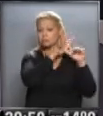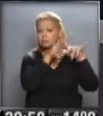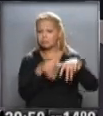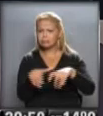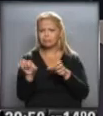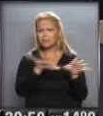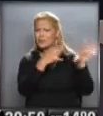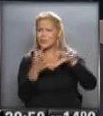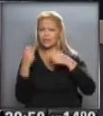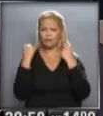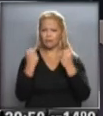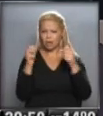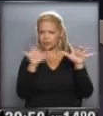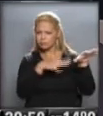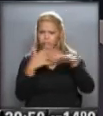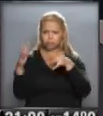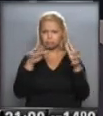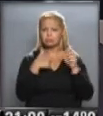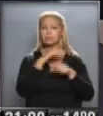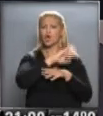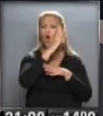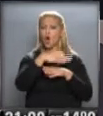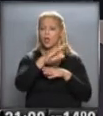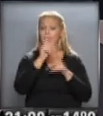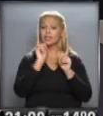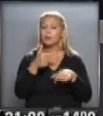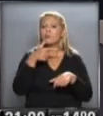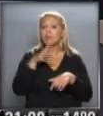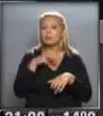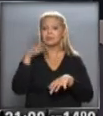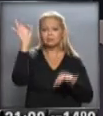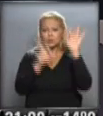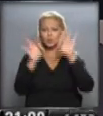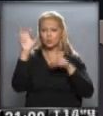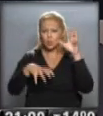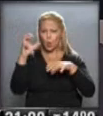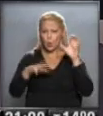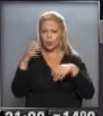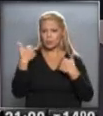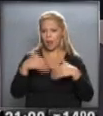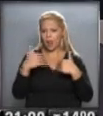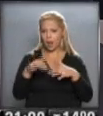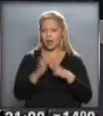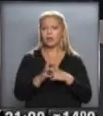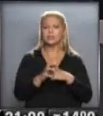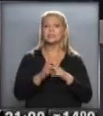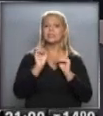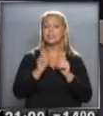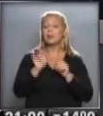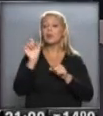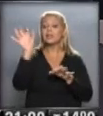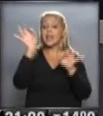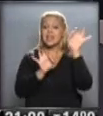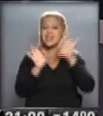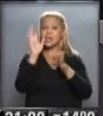vientos muy fuertes del sudoeste a lo largo de toda la región cordillerana, sino también la probabilidad de precipitaciones en forma intermitente. No hay que descartar alguna nevada